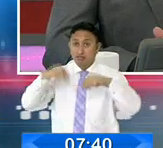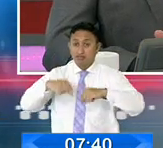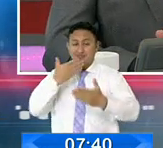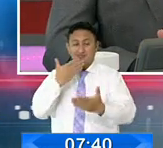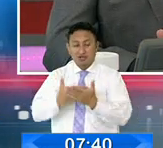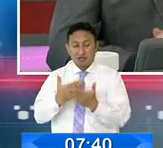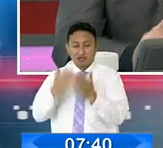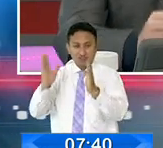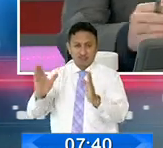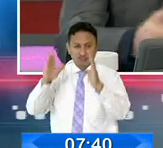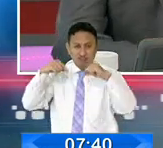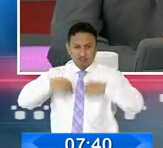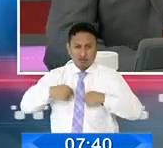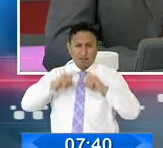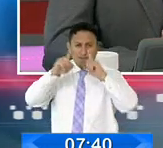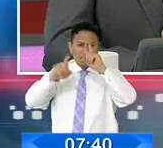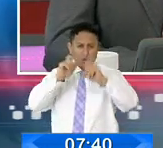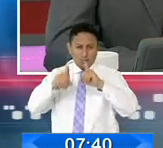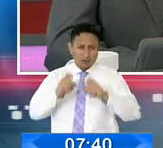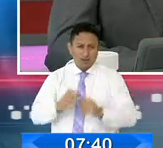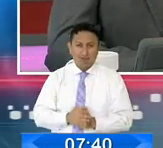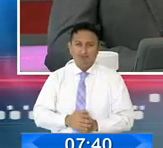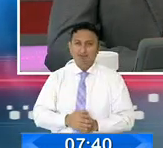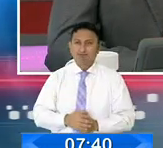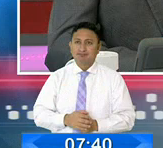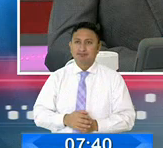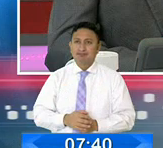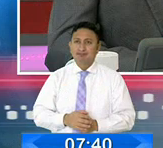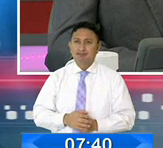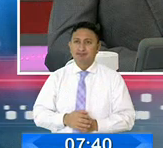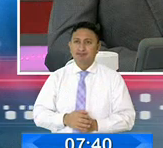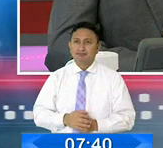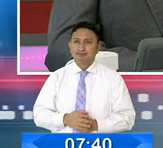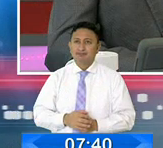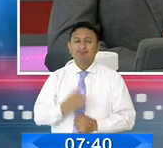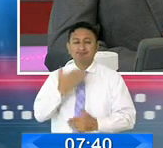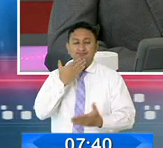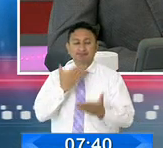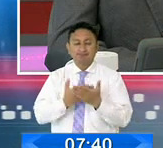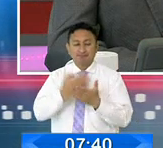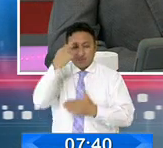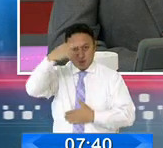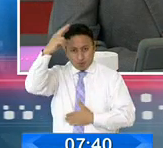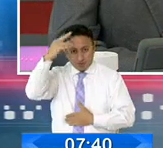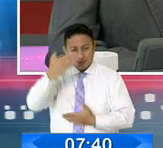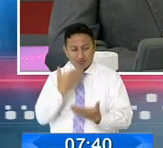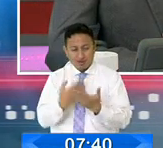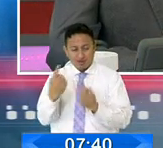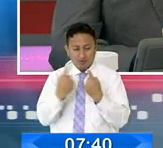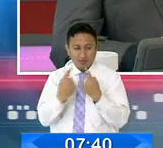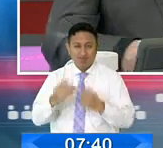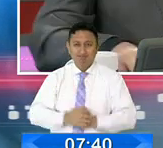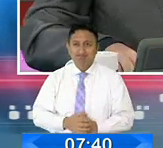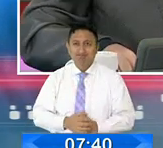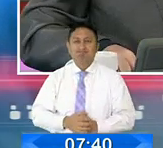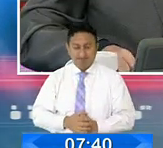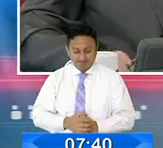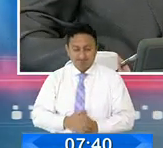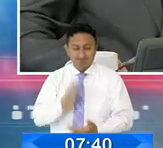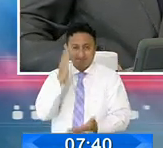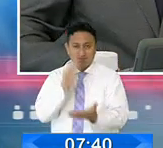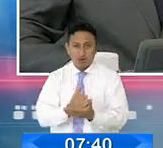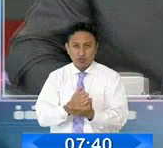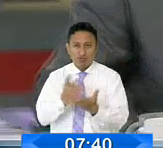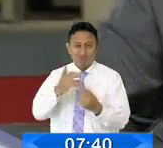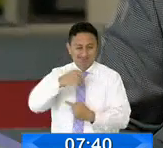gracias por contestar estas extensas inquietudes ciudadanas. Gracias, Roberto. Un gusto haber dialogado con usted. Propio tiempo de una